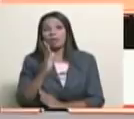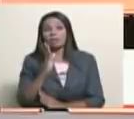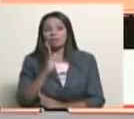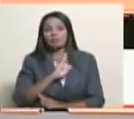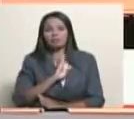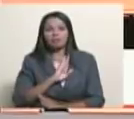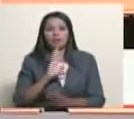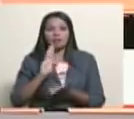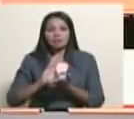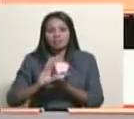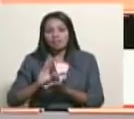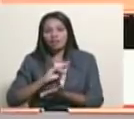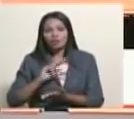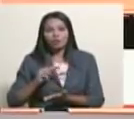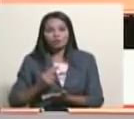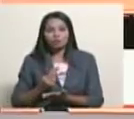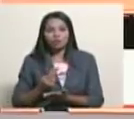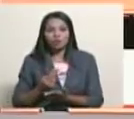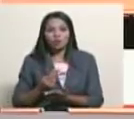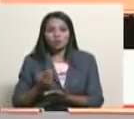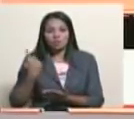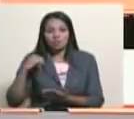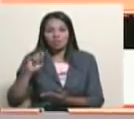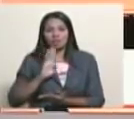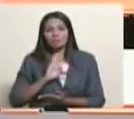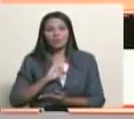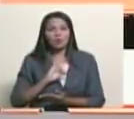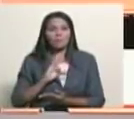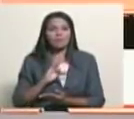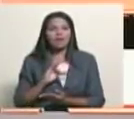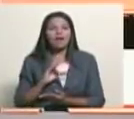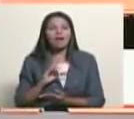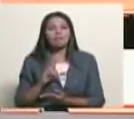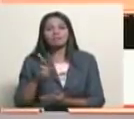centrales de la existencia misma de la República.